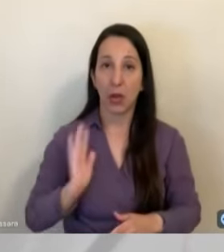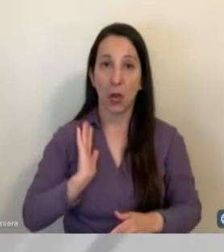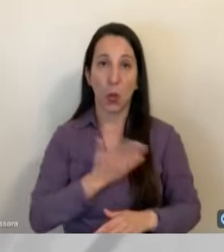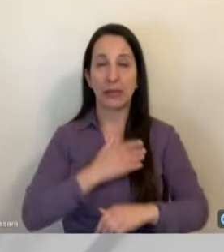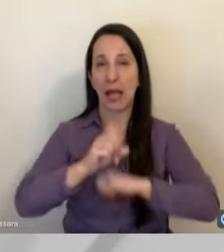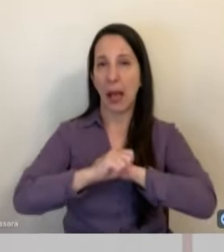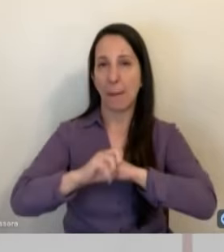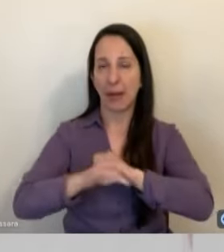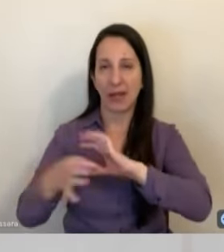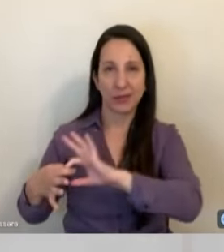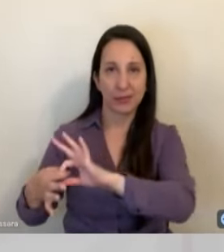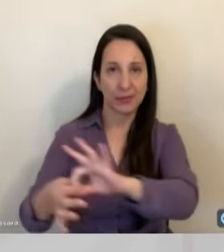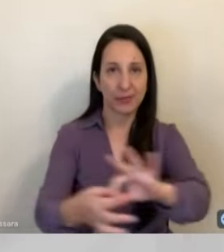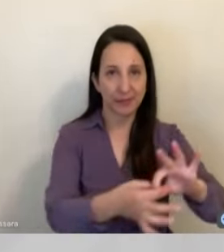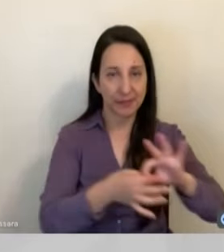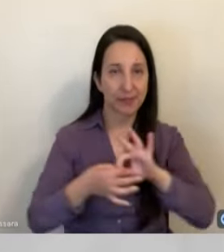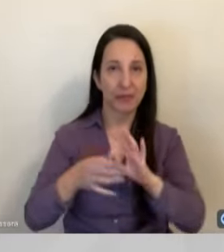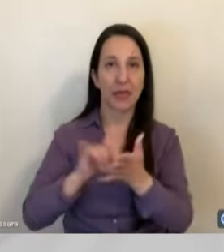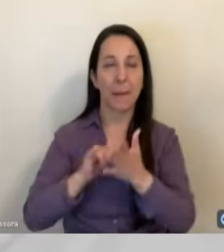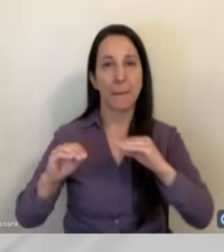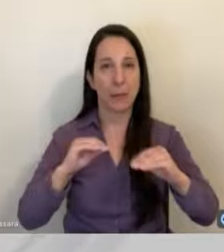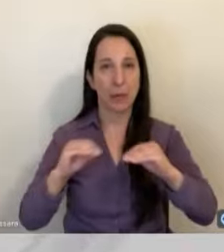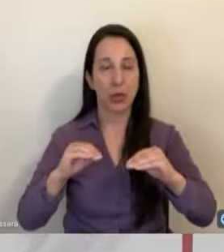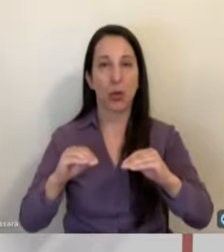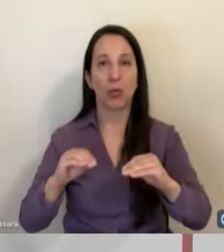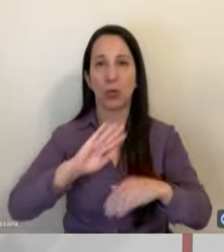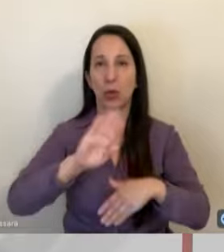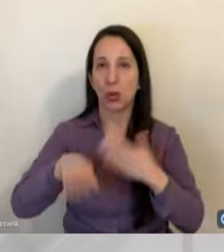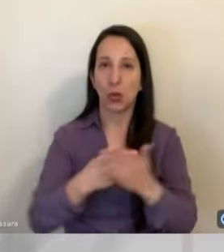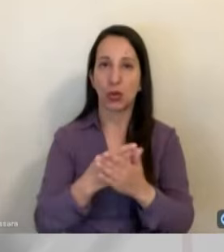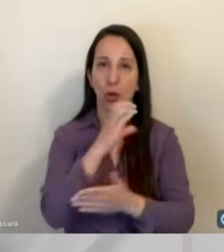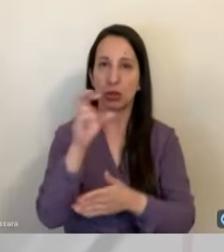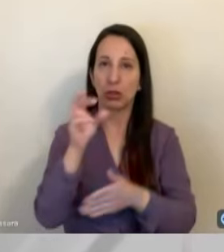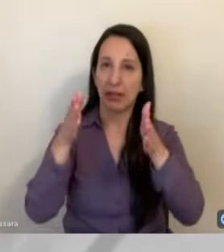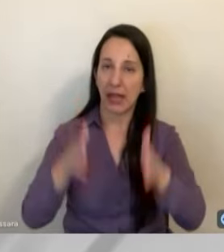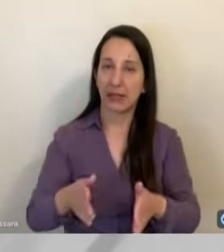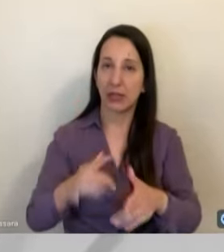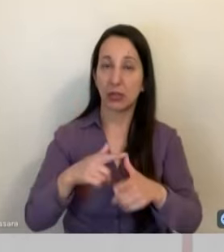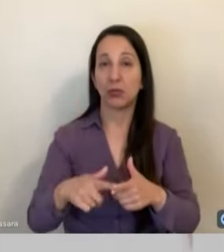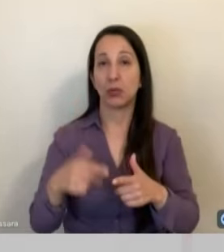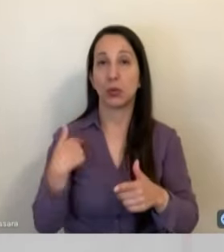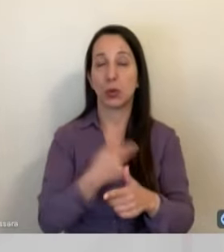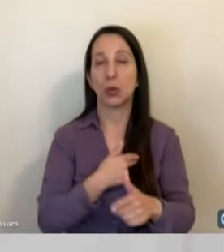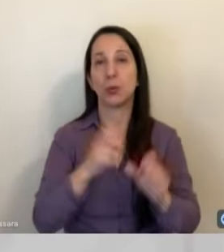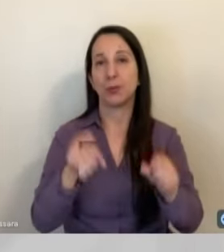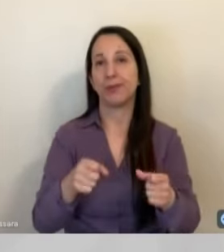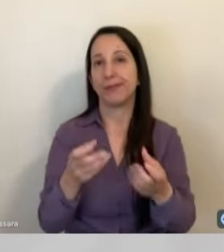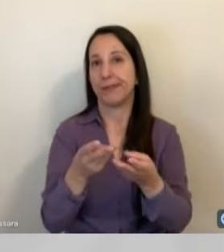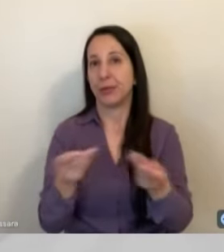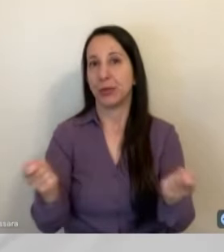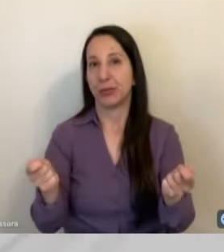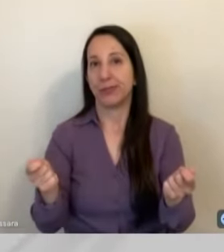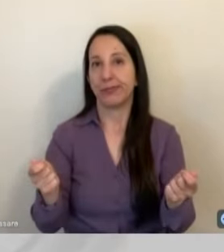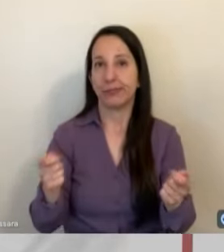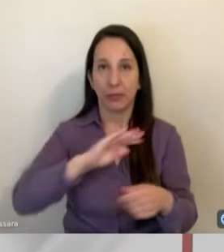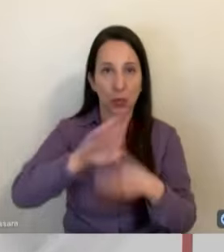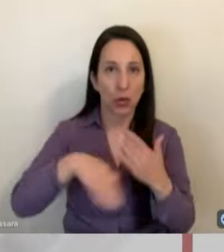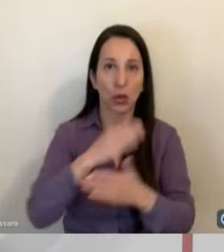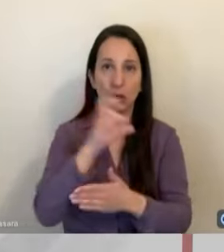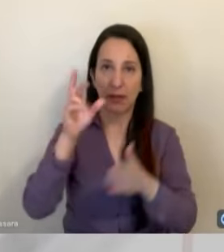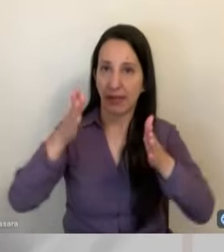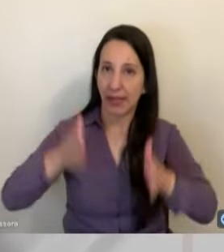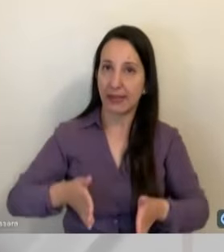un movimiento y como todos somos costarricenses, las soluciones las tenemos que encontrar entre todos los costarricenses. Este es un